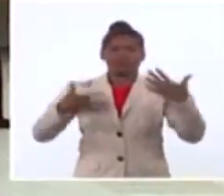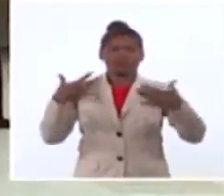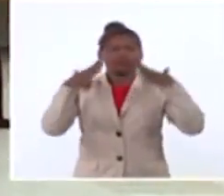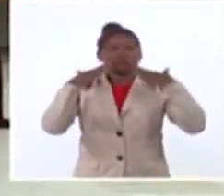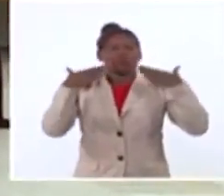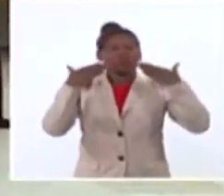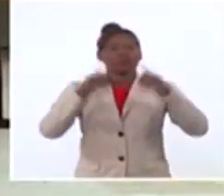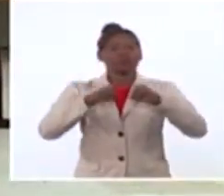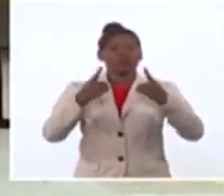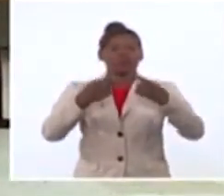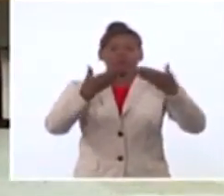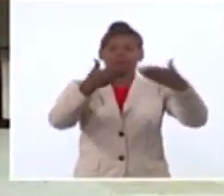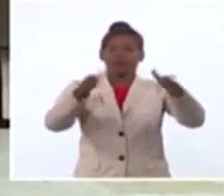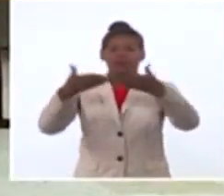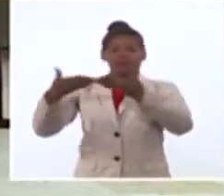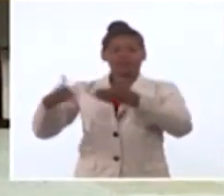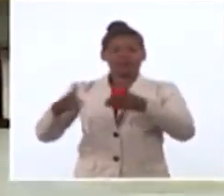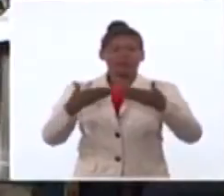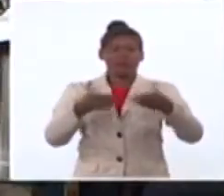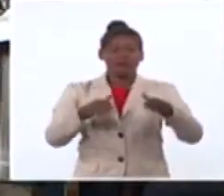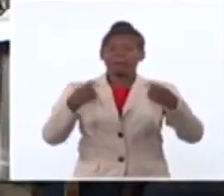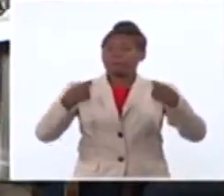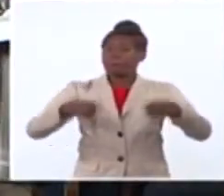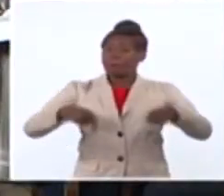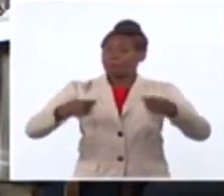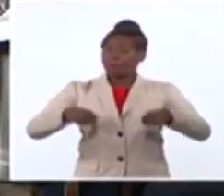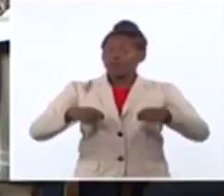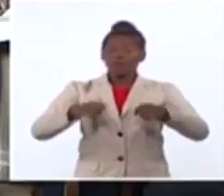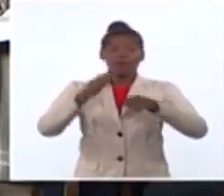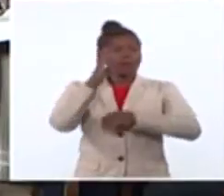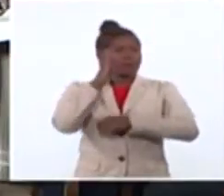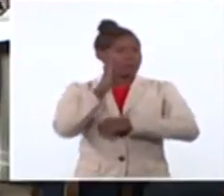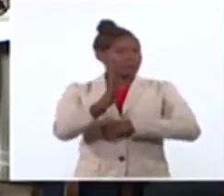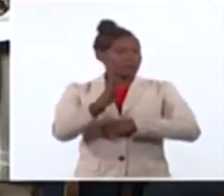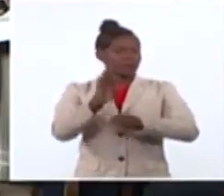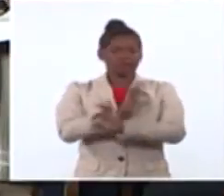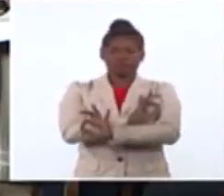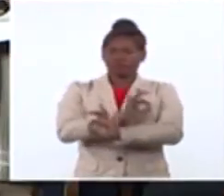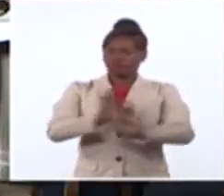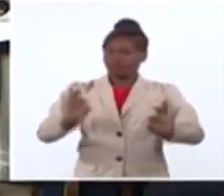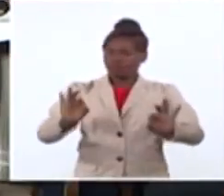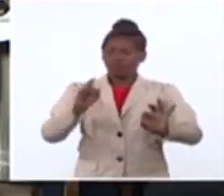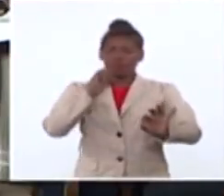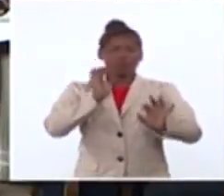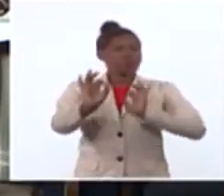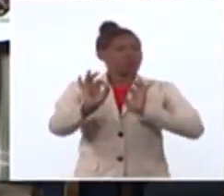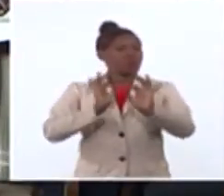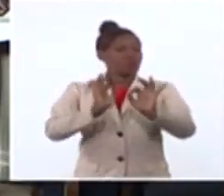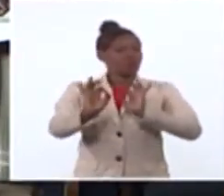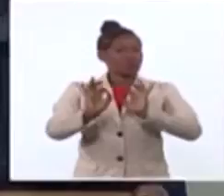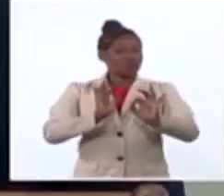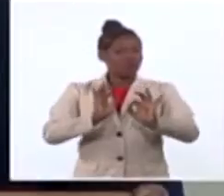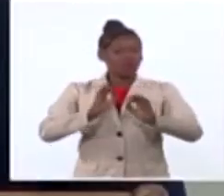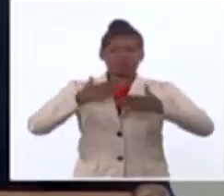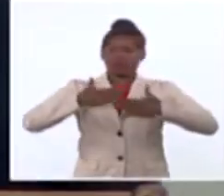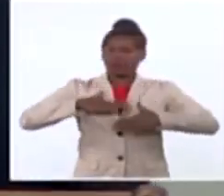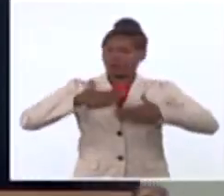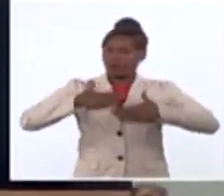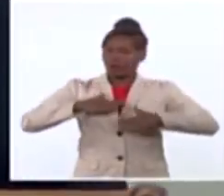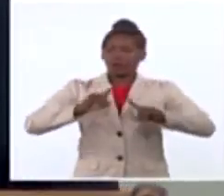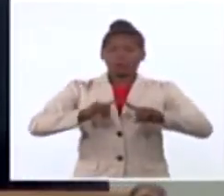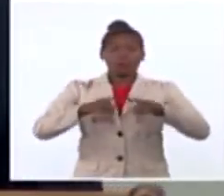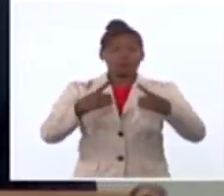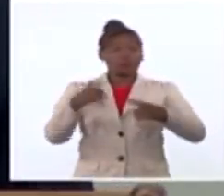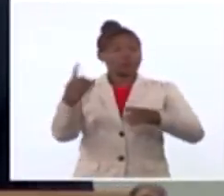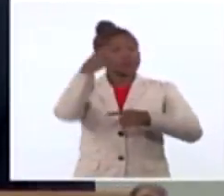Celebración prudente, apertura progresiva, de paso a lo que unos